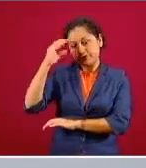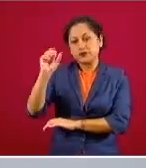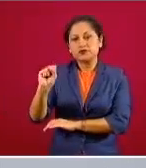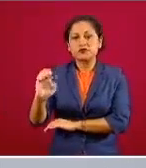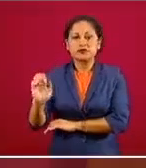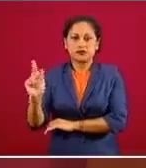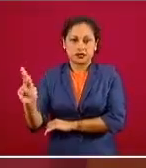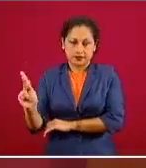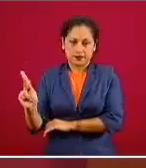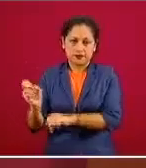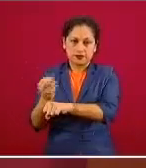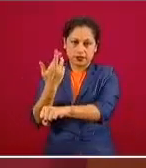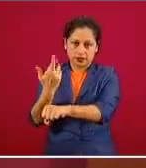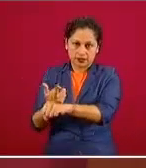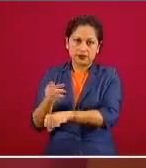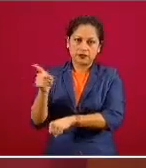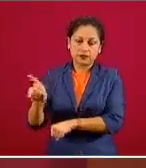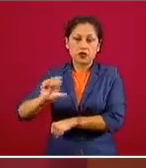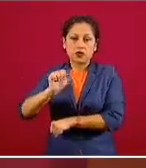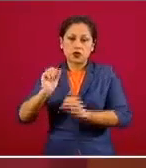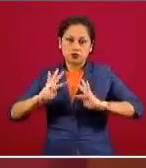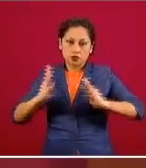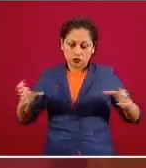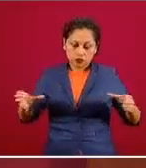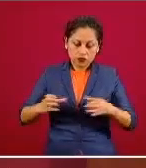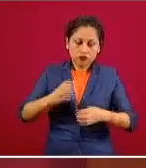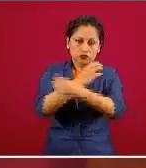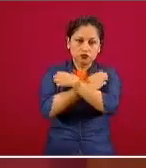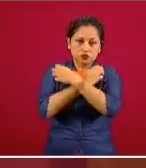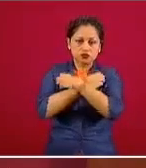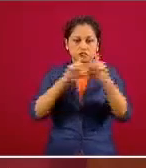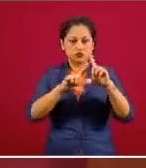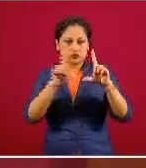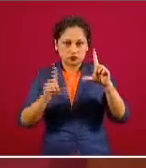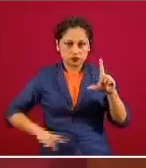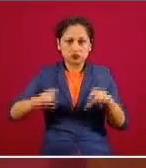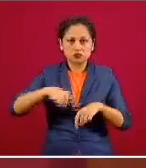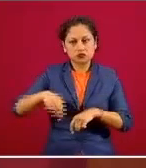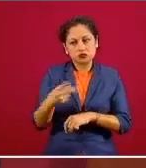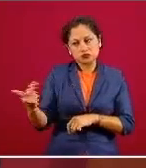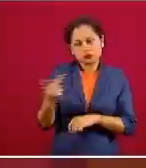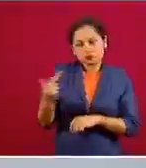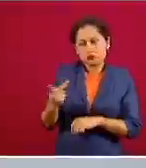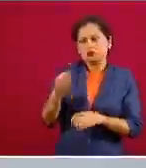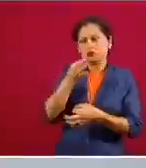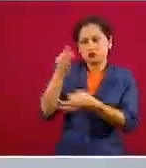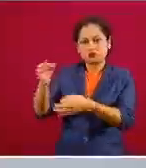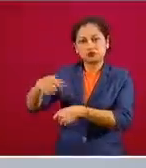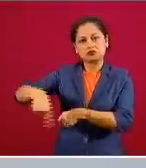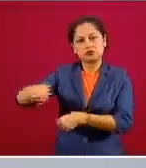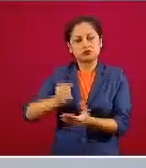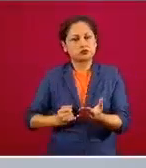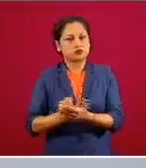de Educación Pública y el Consejo Educativo Nacional, tal como lo hicimos al inicio cuando se implantaron las medidas, y justamente